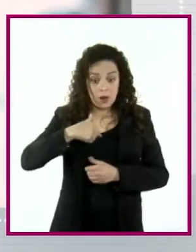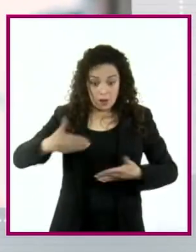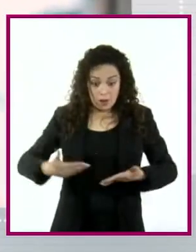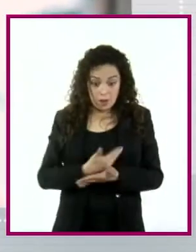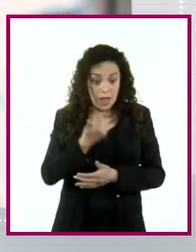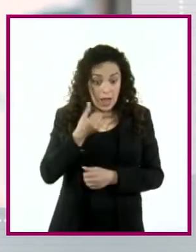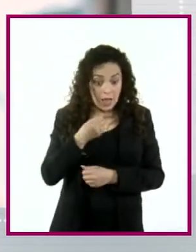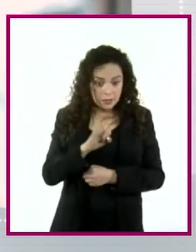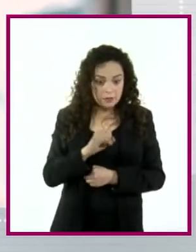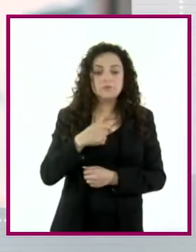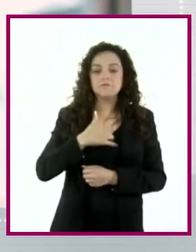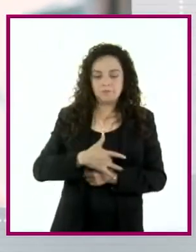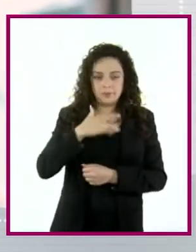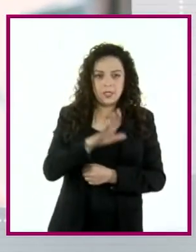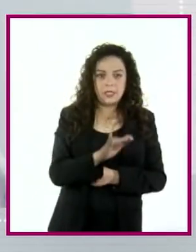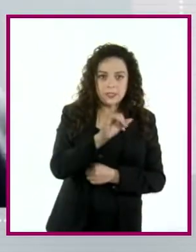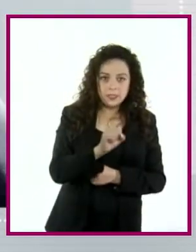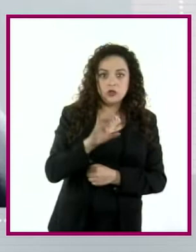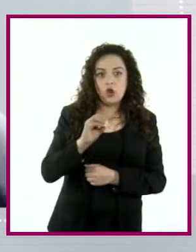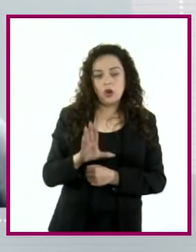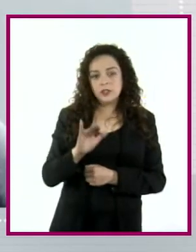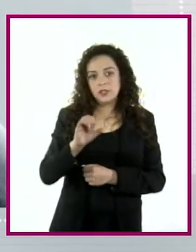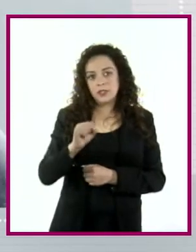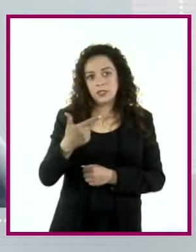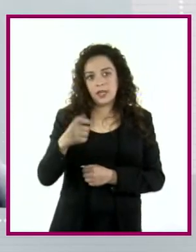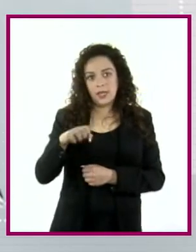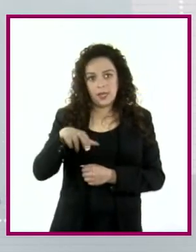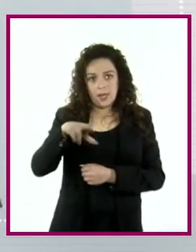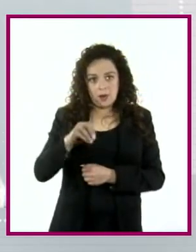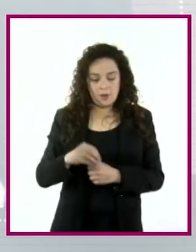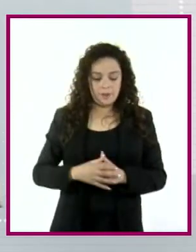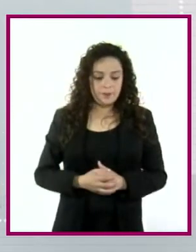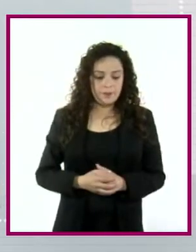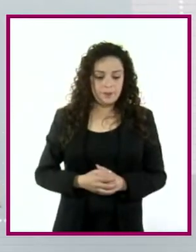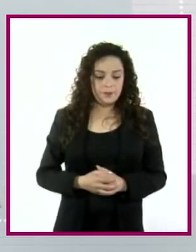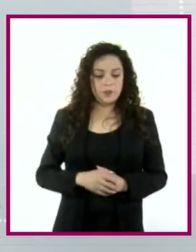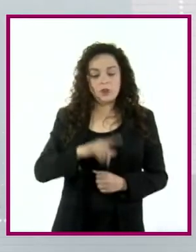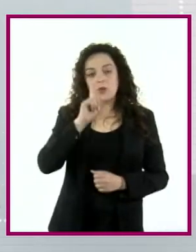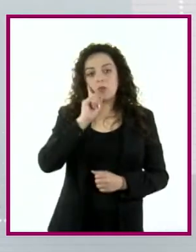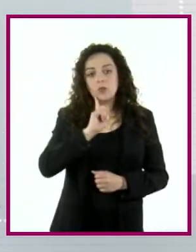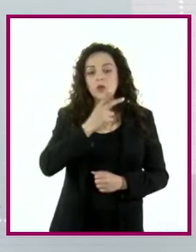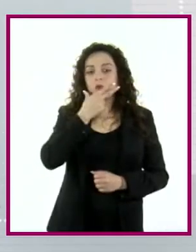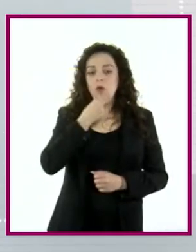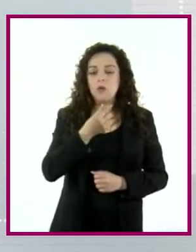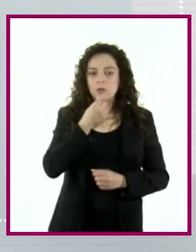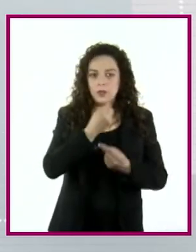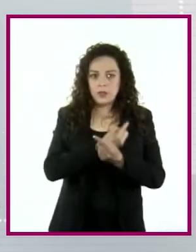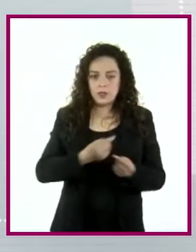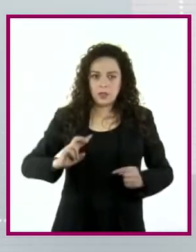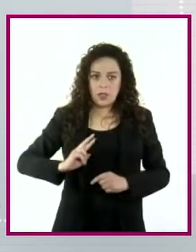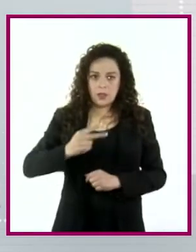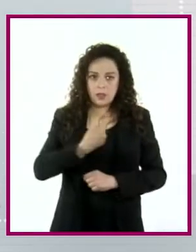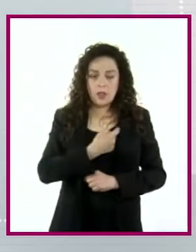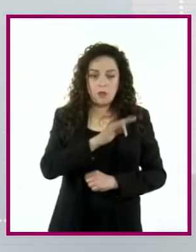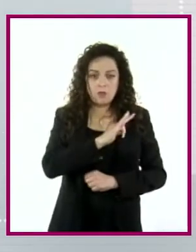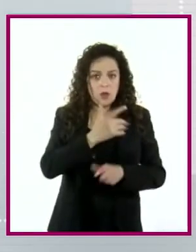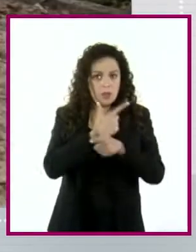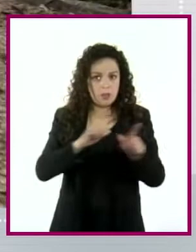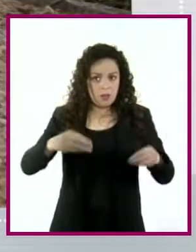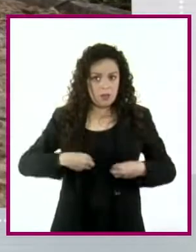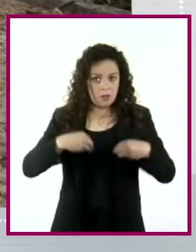nombramos personas cis o cisgénero. ¿Un niño o una niña trans en México puede vivir su identidad de género